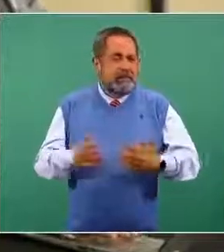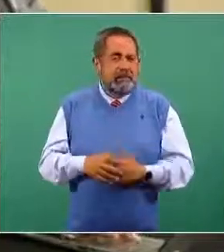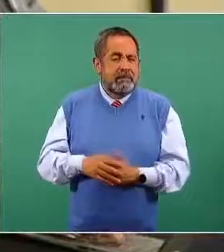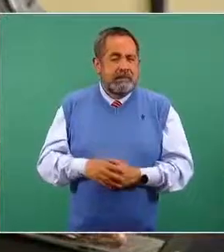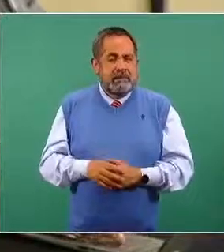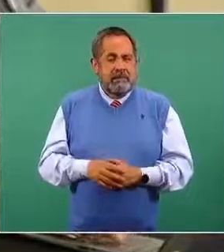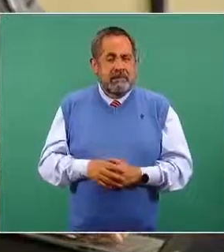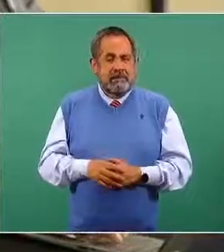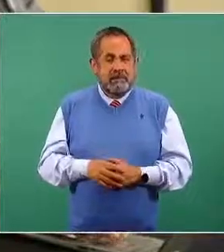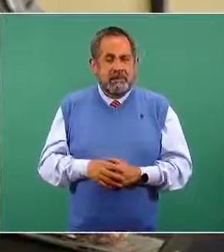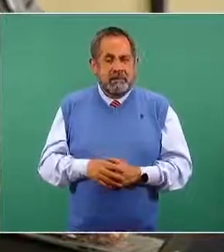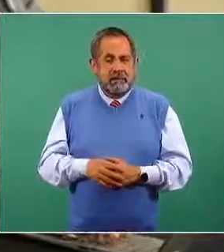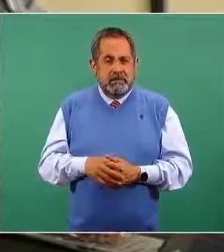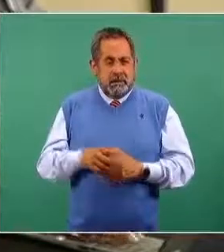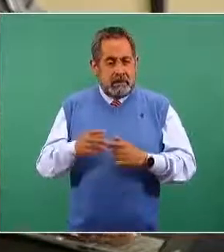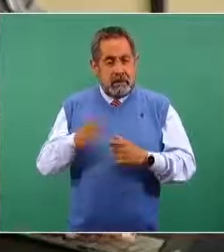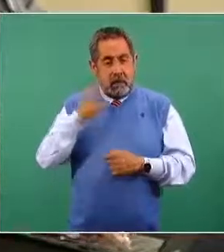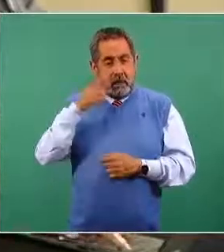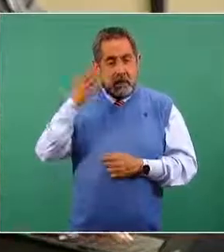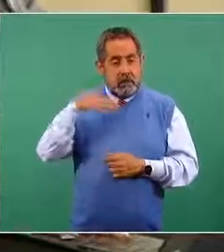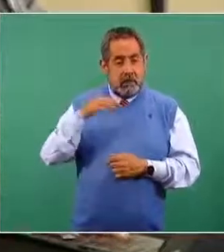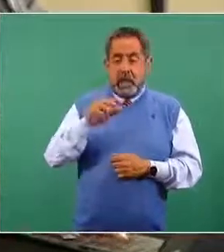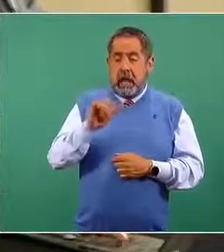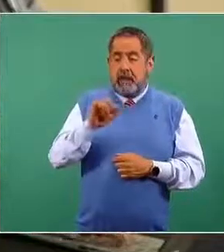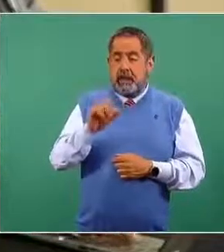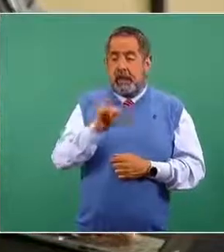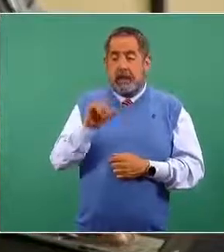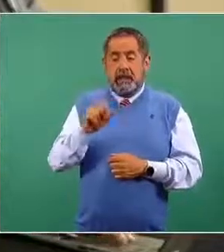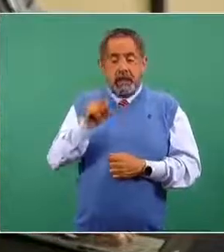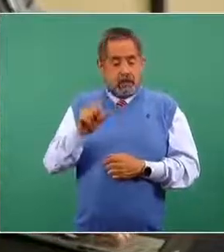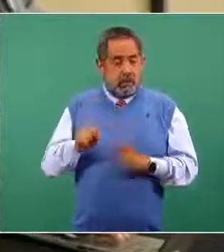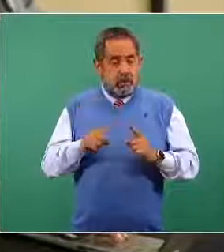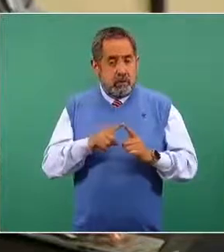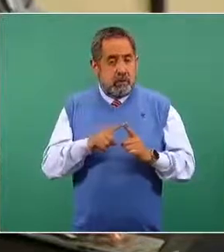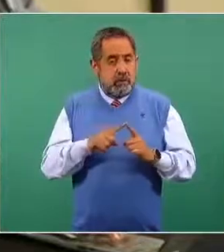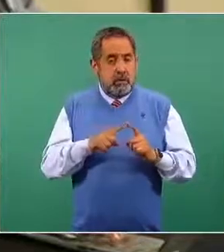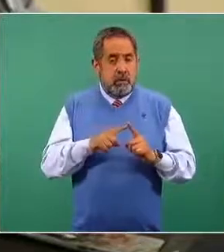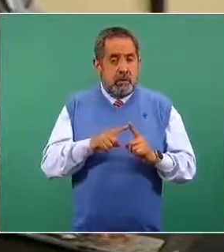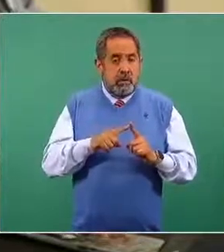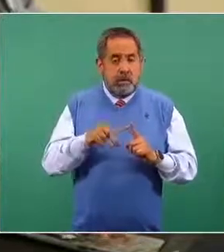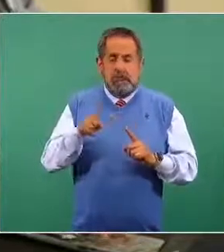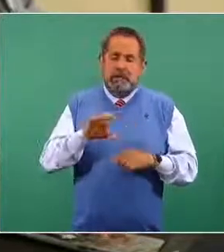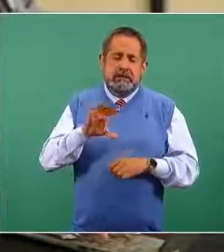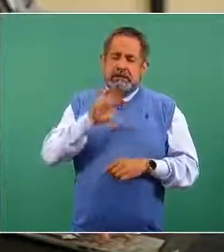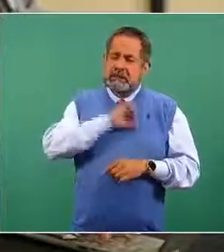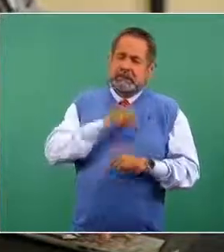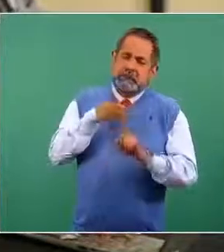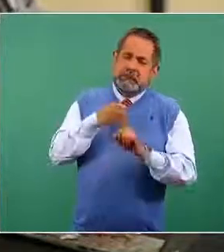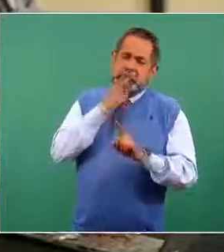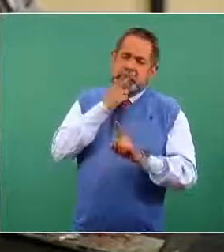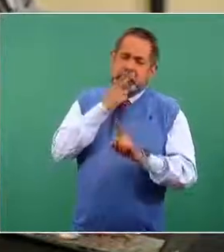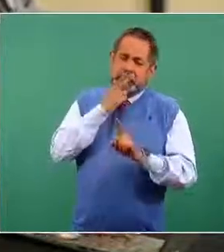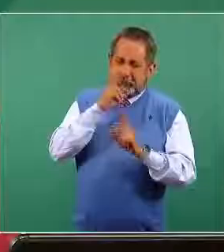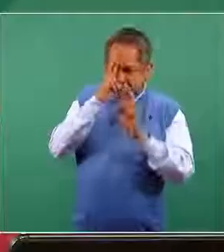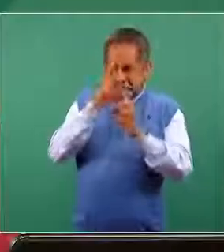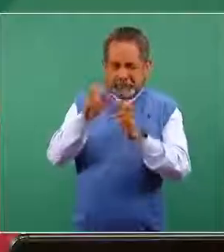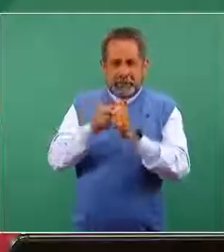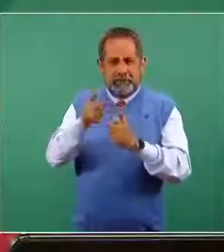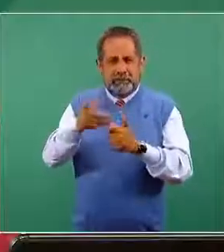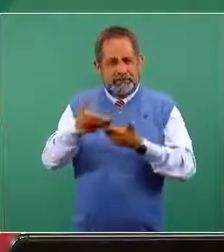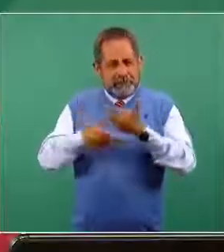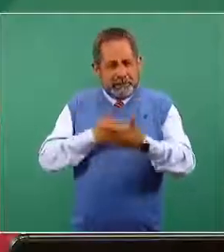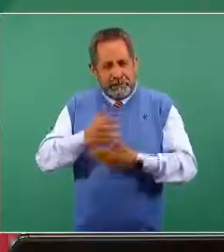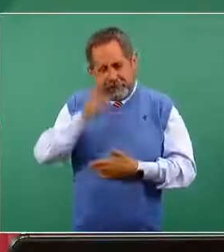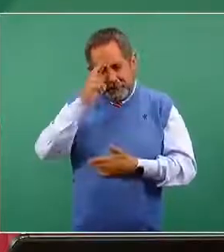Y voy a cumplir una promesa. La señora Aida de Jesús, ella es su fan número 1 y realmente le reitera su